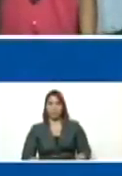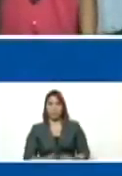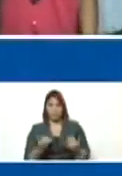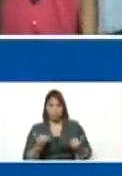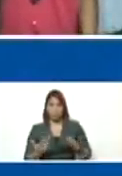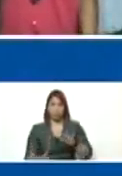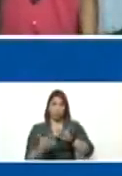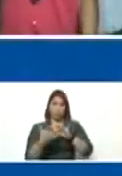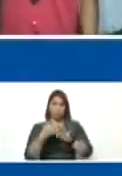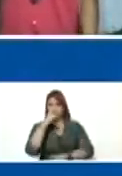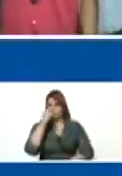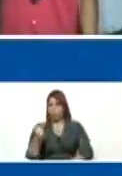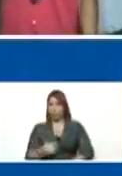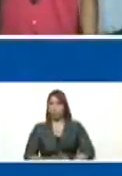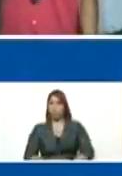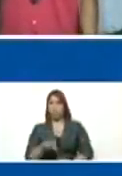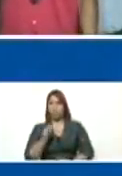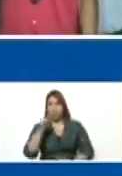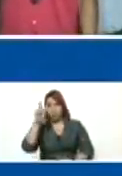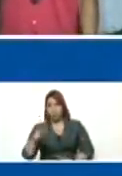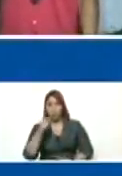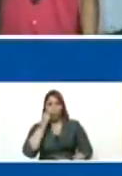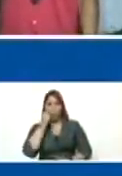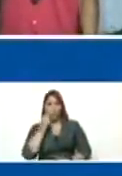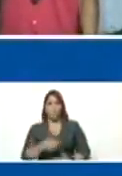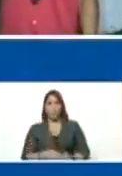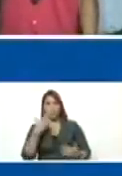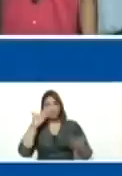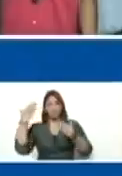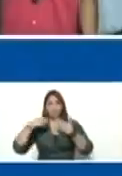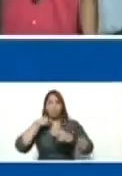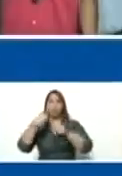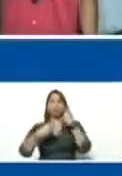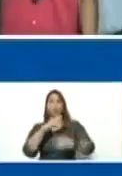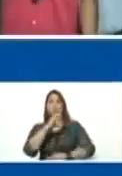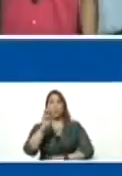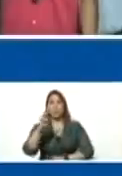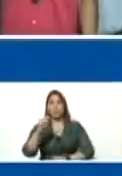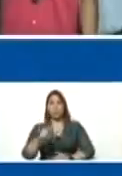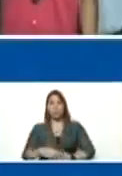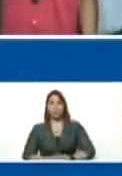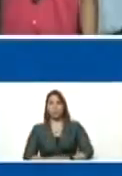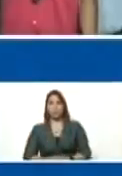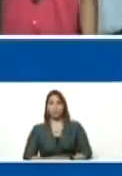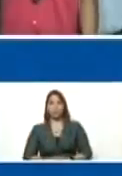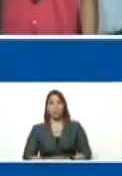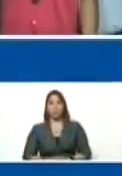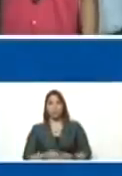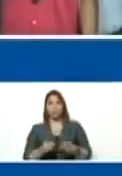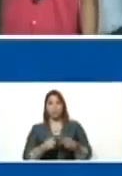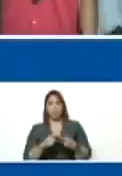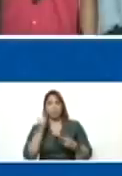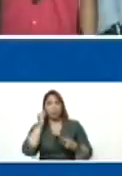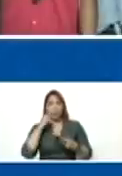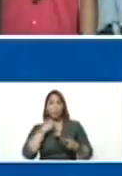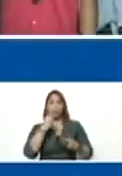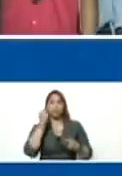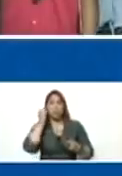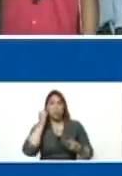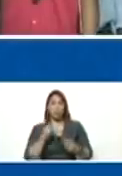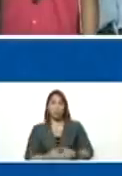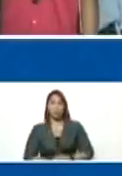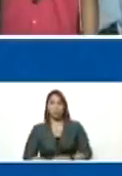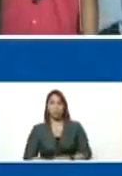a Guacara. Ya está Zairón Román, vocero del CPT. María Ángel Cabeza, vocera del